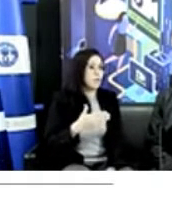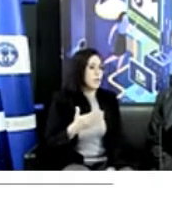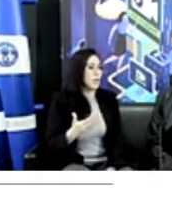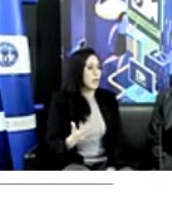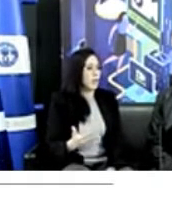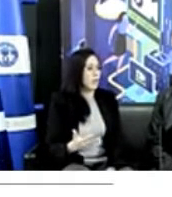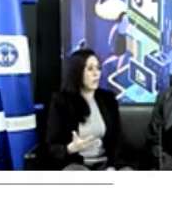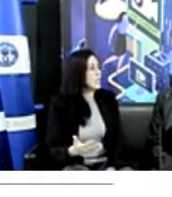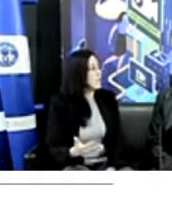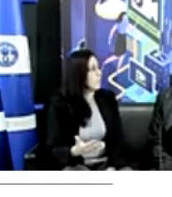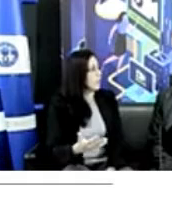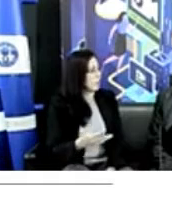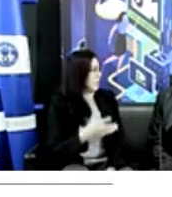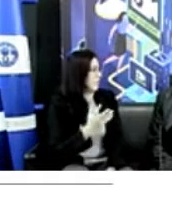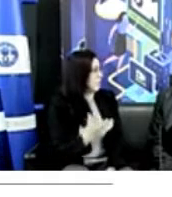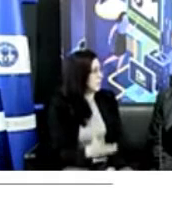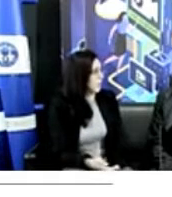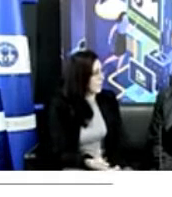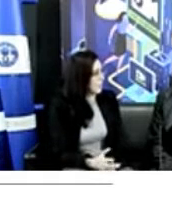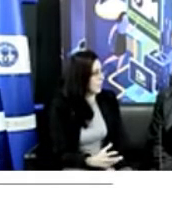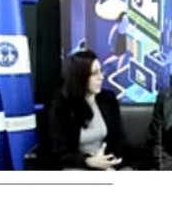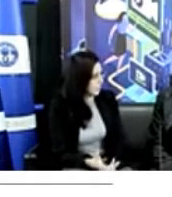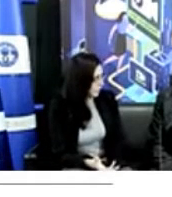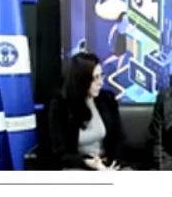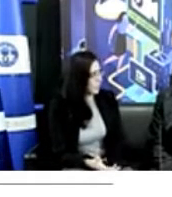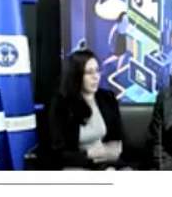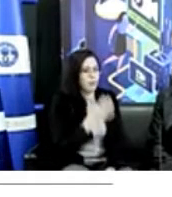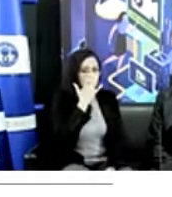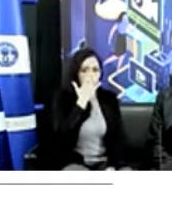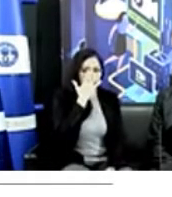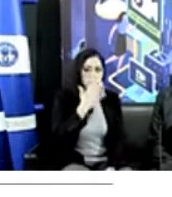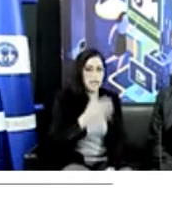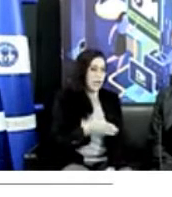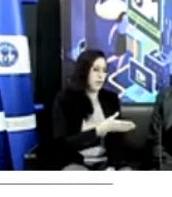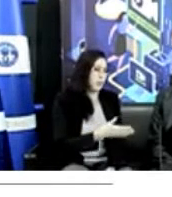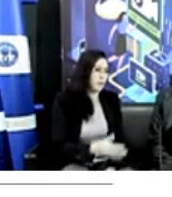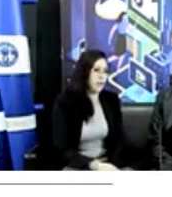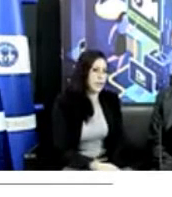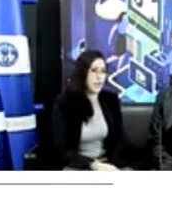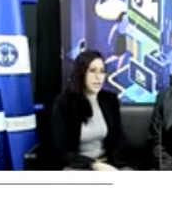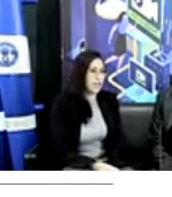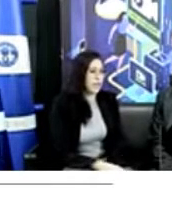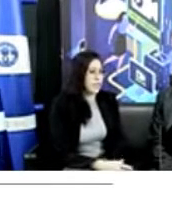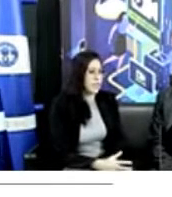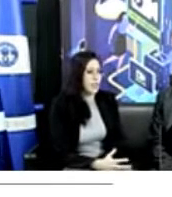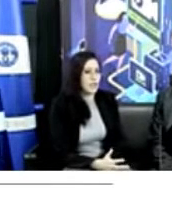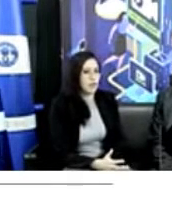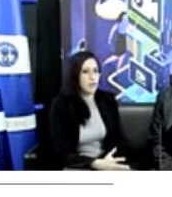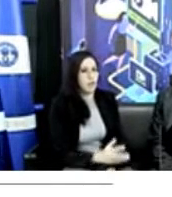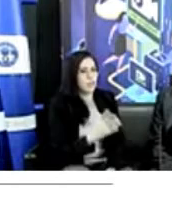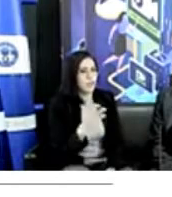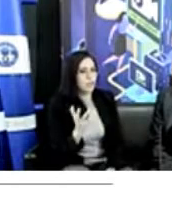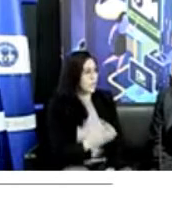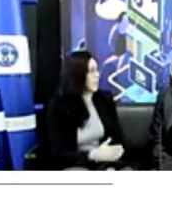un resultado de un instrumento que lo llamamos de tamizaje o de screening, ¿no? Que puede ser, como tú bien lo decías, que inicia en el año